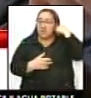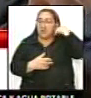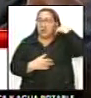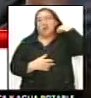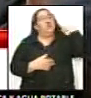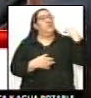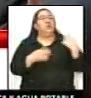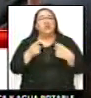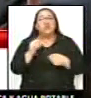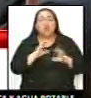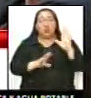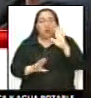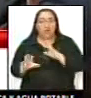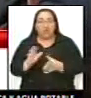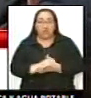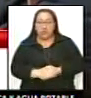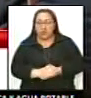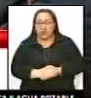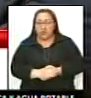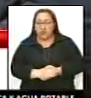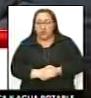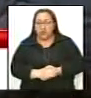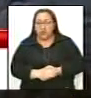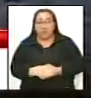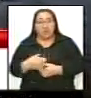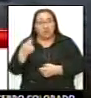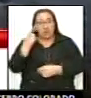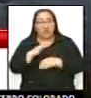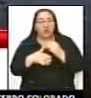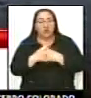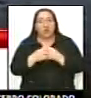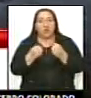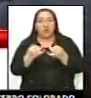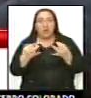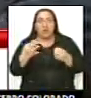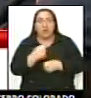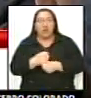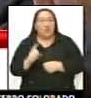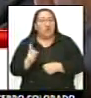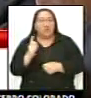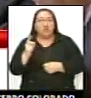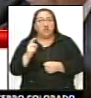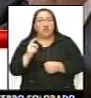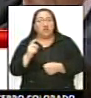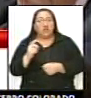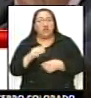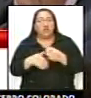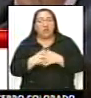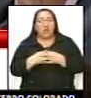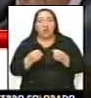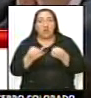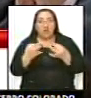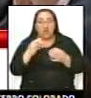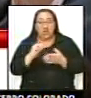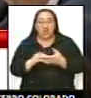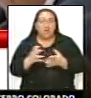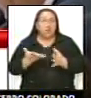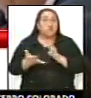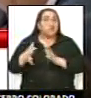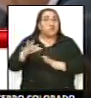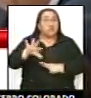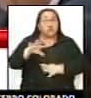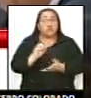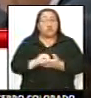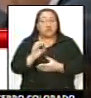esta sí es una preocupación, considerando que la mayoría de las obras no solo se han triplicado, la mayoría han quintuplicado